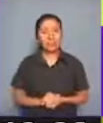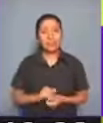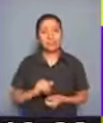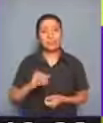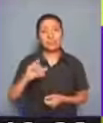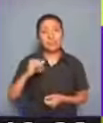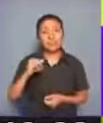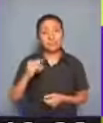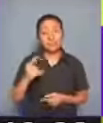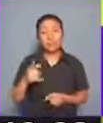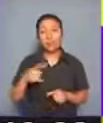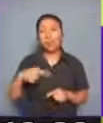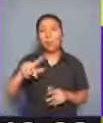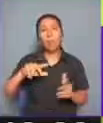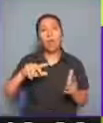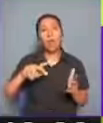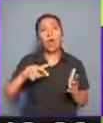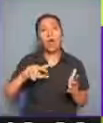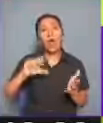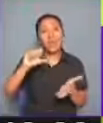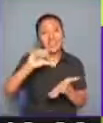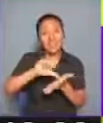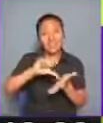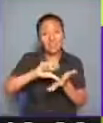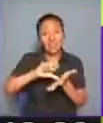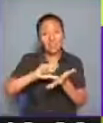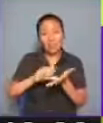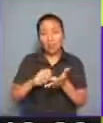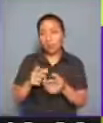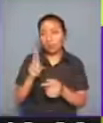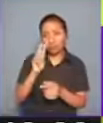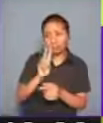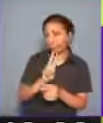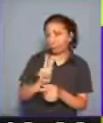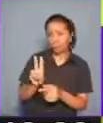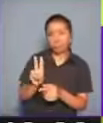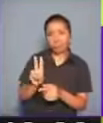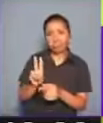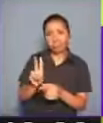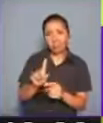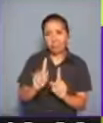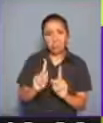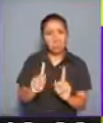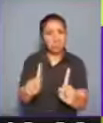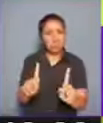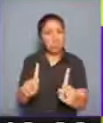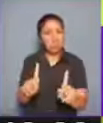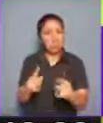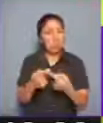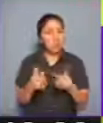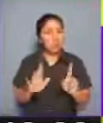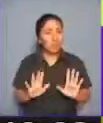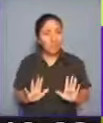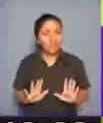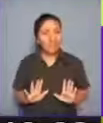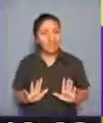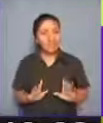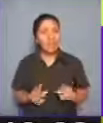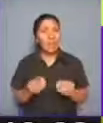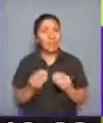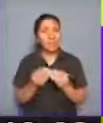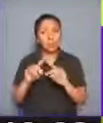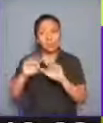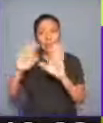una vuelta también por el casgo céntrico y la verdad que sí la convocatoria no es la misma en los en los sectores por lo menos acá donde hay muchísimos